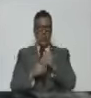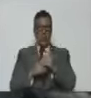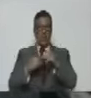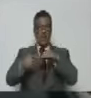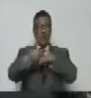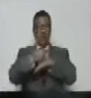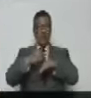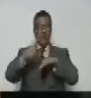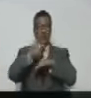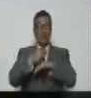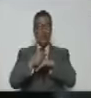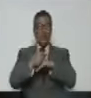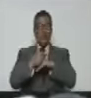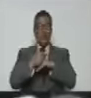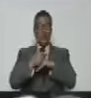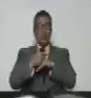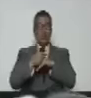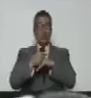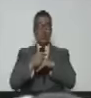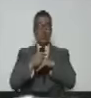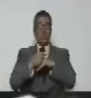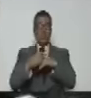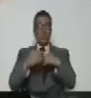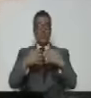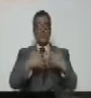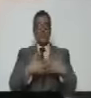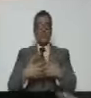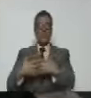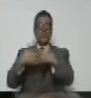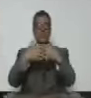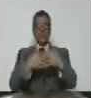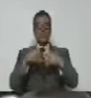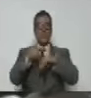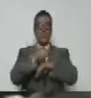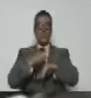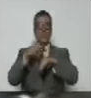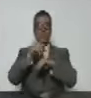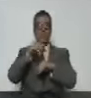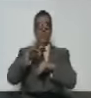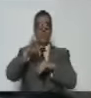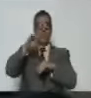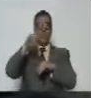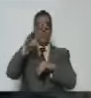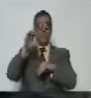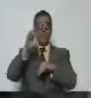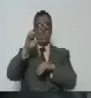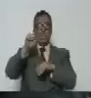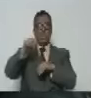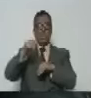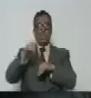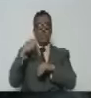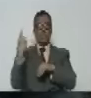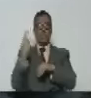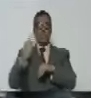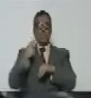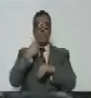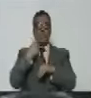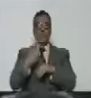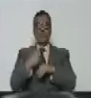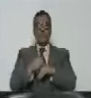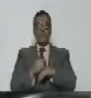el gobierno de los Estados Unidos, gobierno de Biden, que no solamente